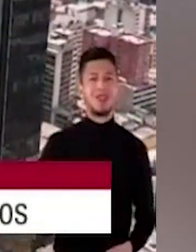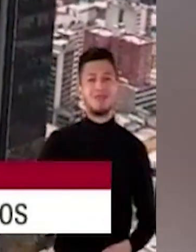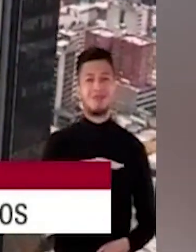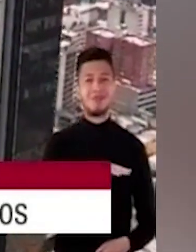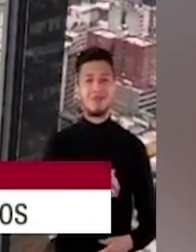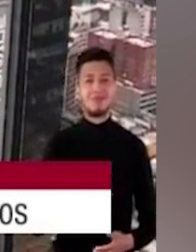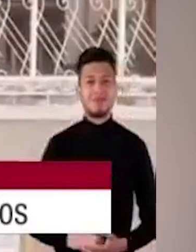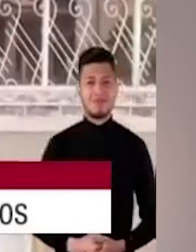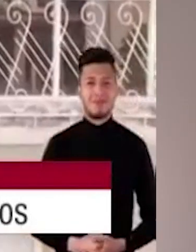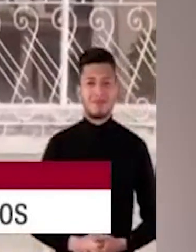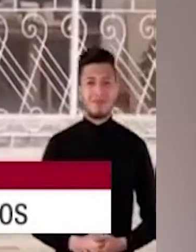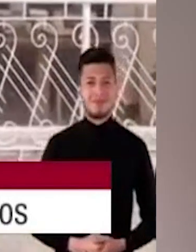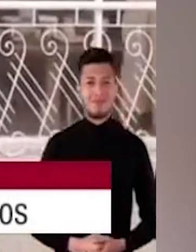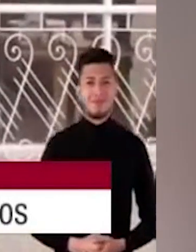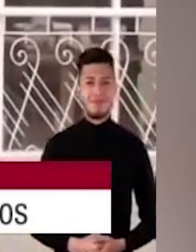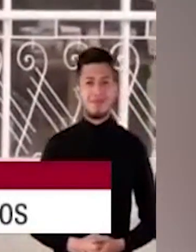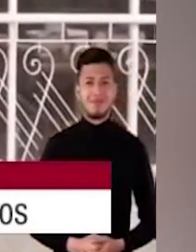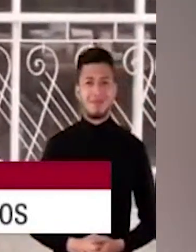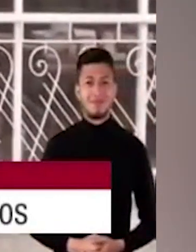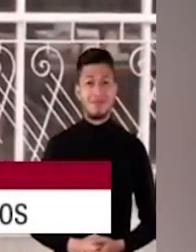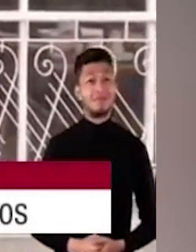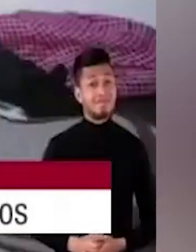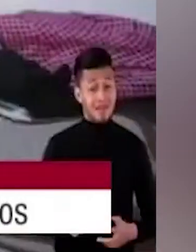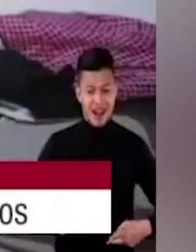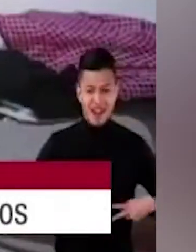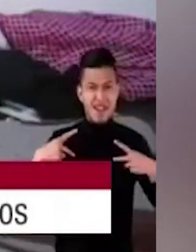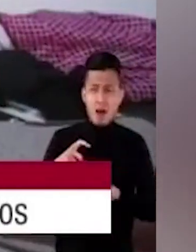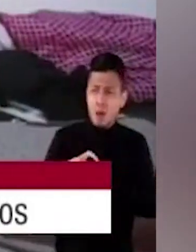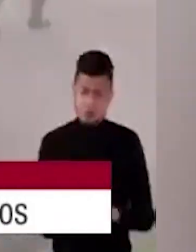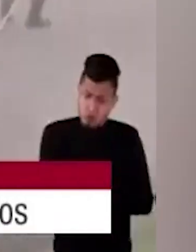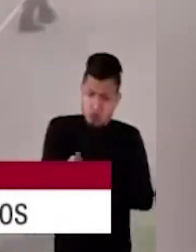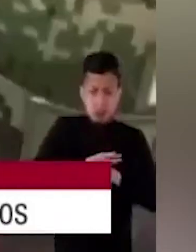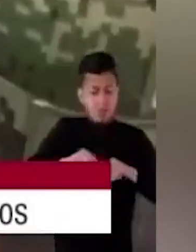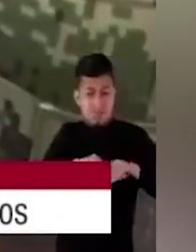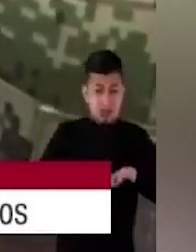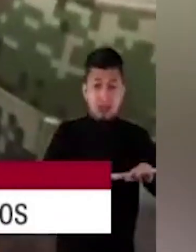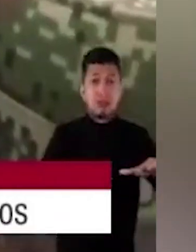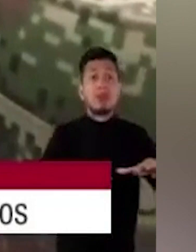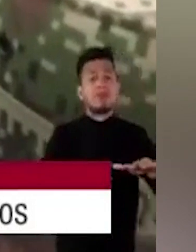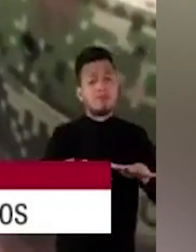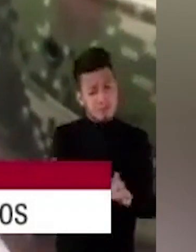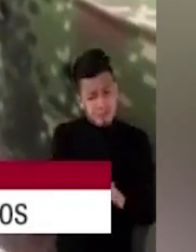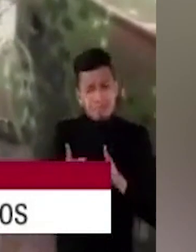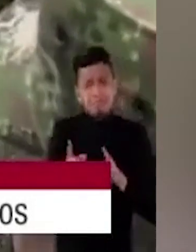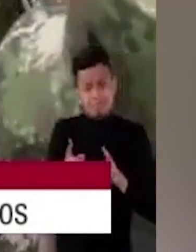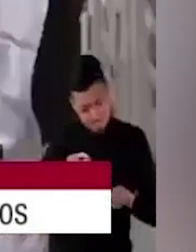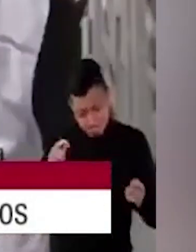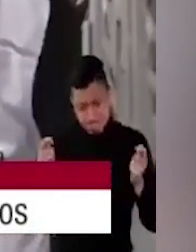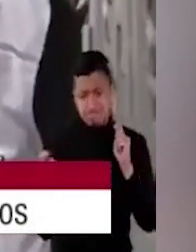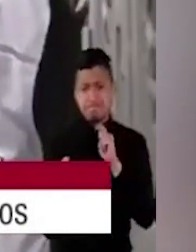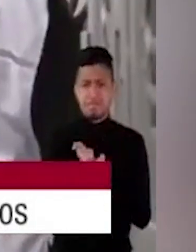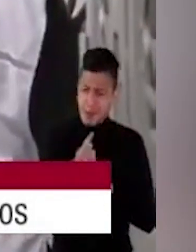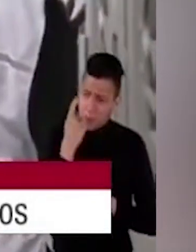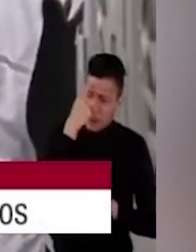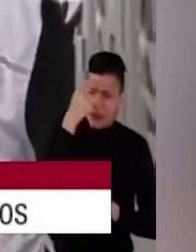ese amor lo regresará a Bogotá con una agenda de actividades que durará 24 horas. Una